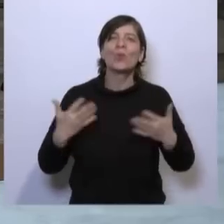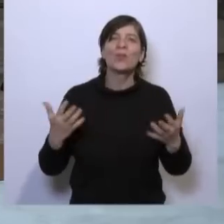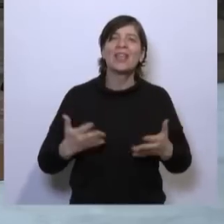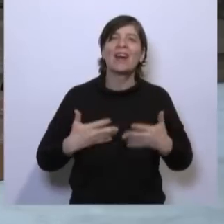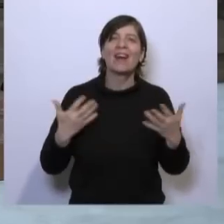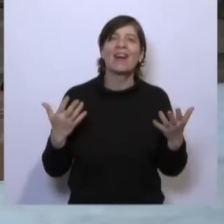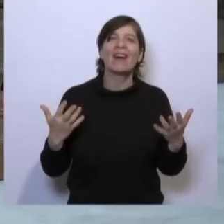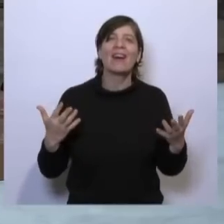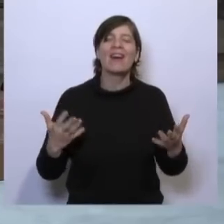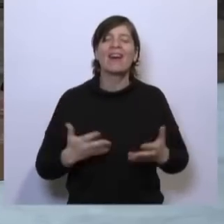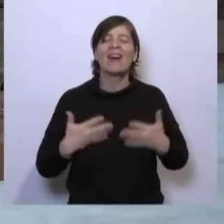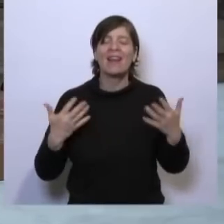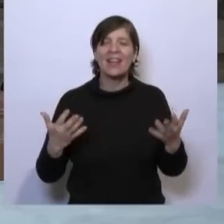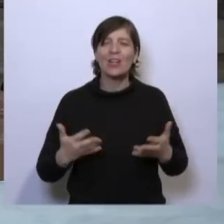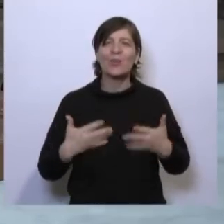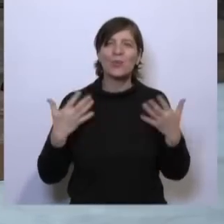aleluya,